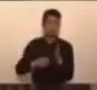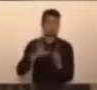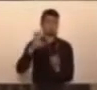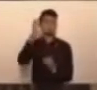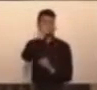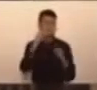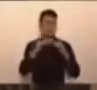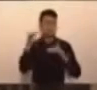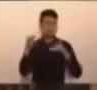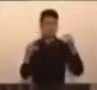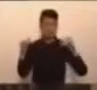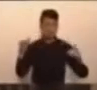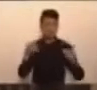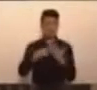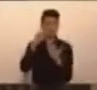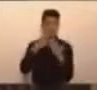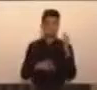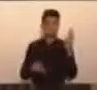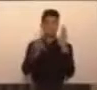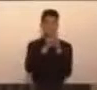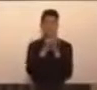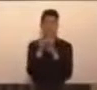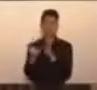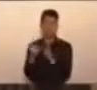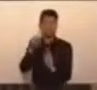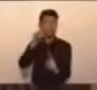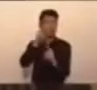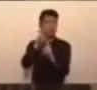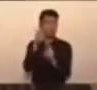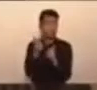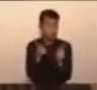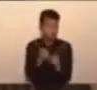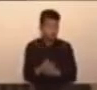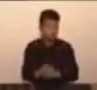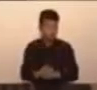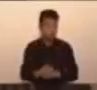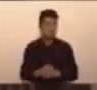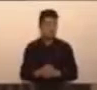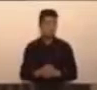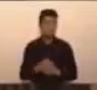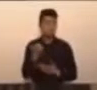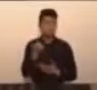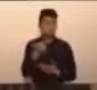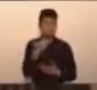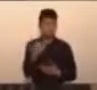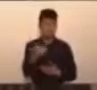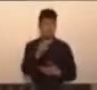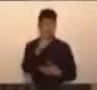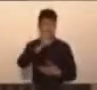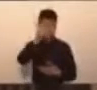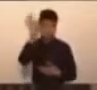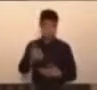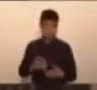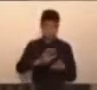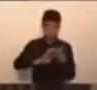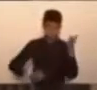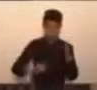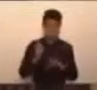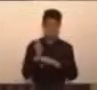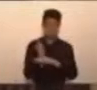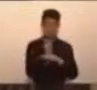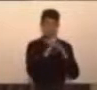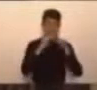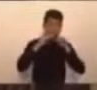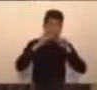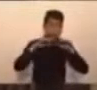evidente inequidad, este proyecto de ley lo que establece es que ese 10% que descuentan las